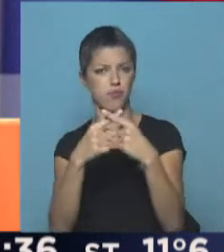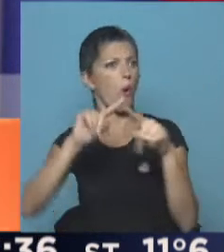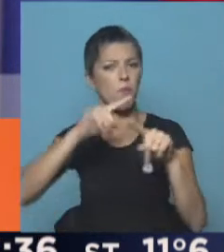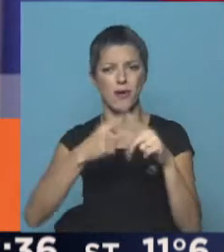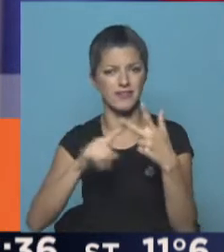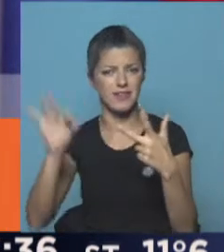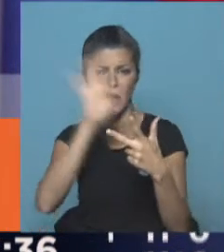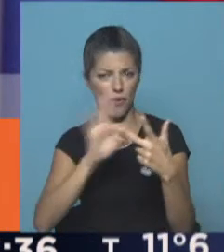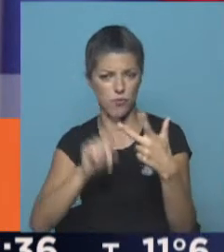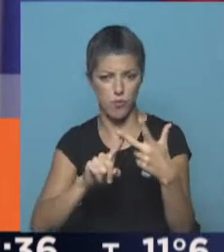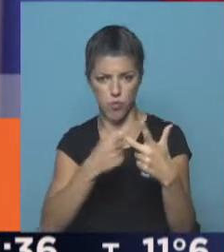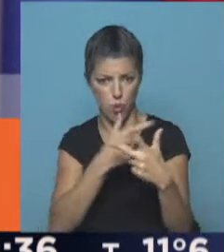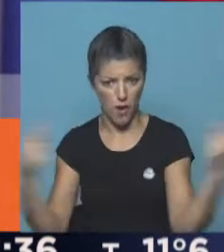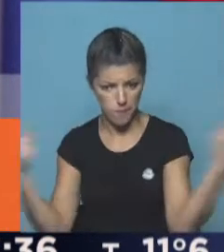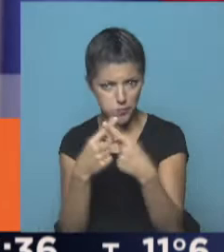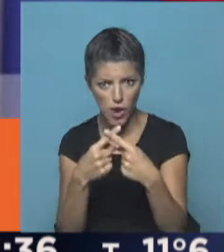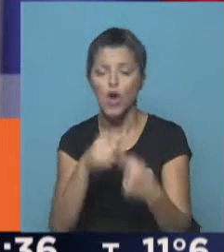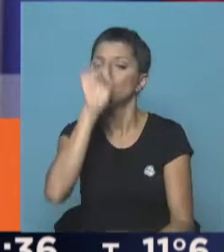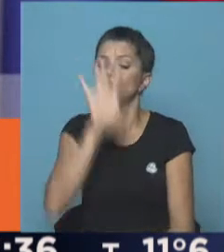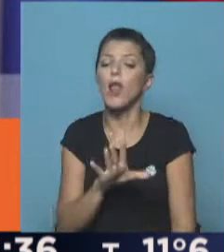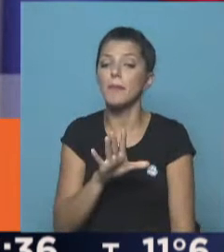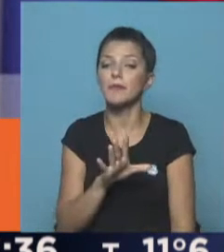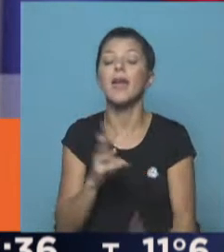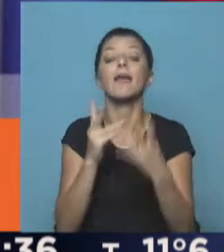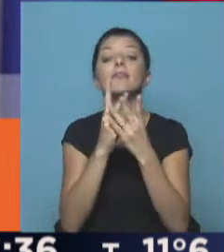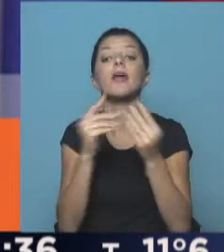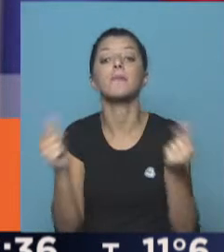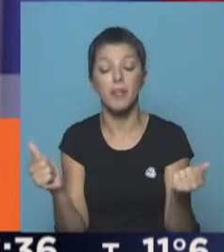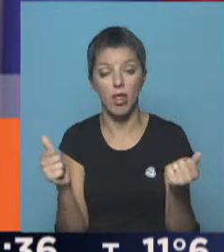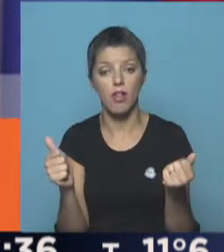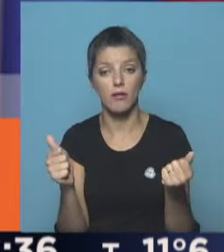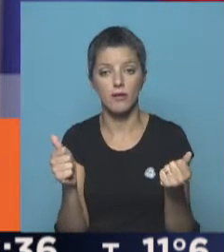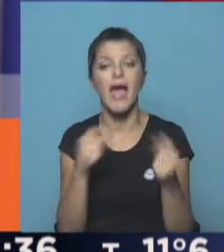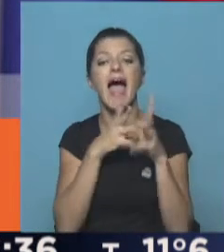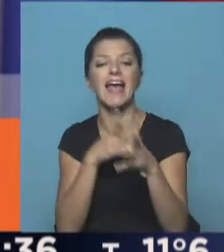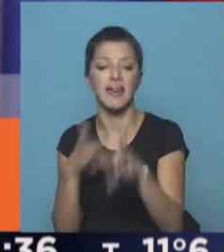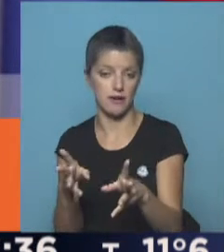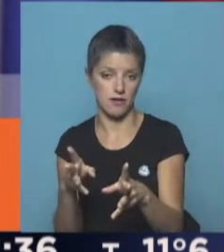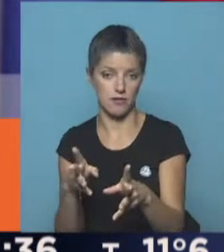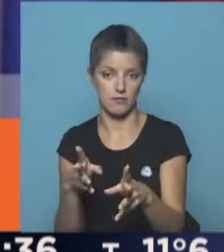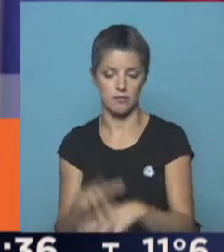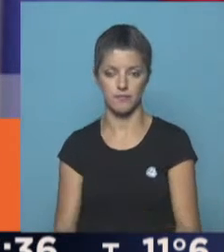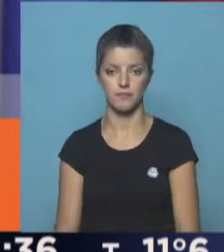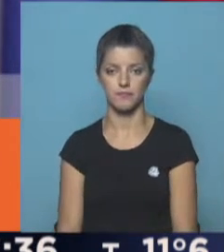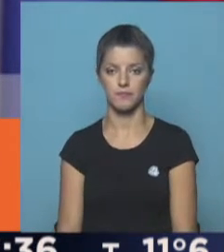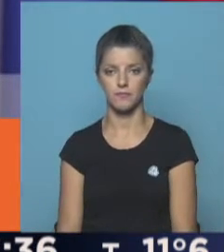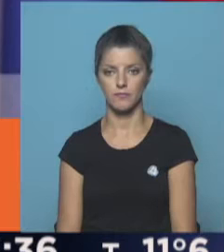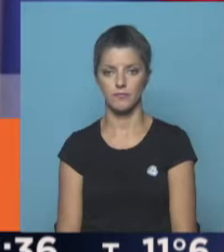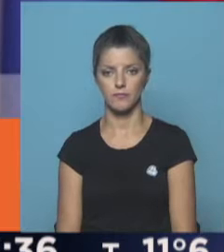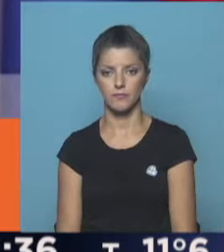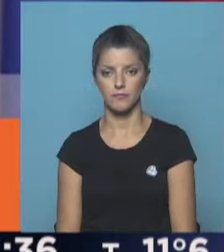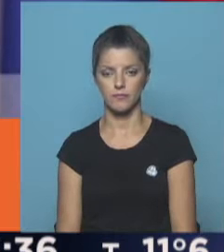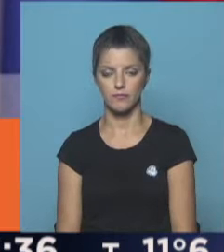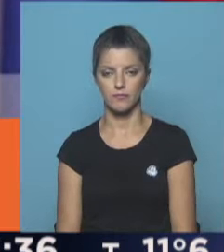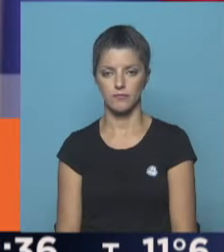o de conciencia. Solo ponemos fin de manera definitiva a la guerra para